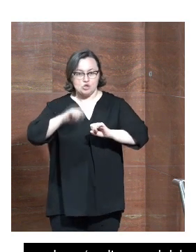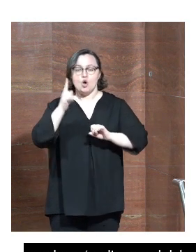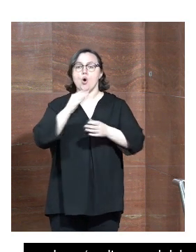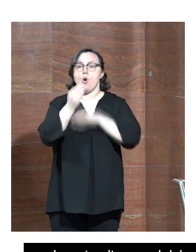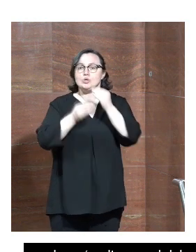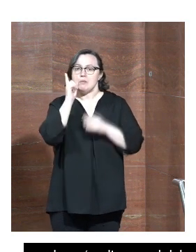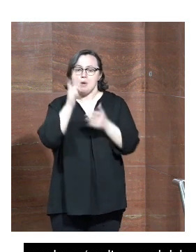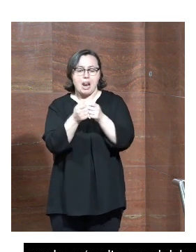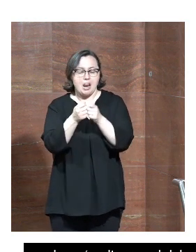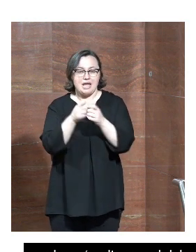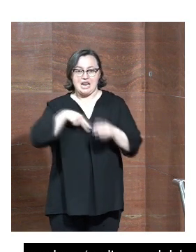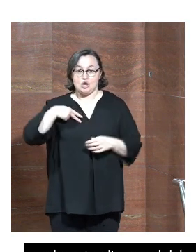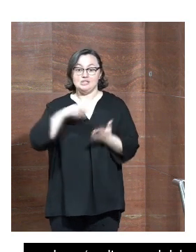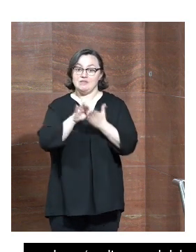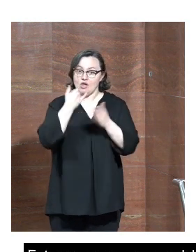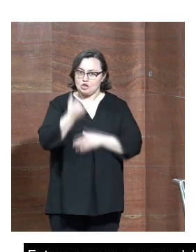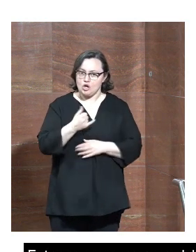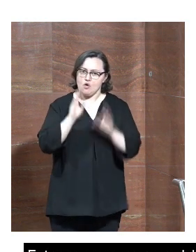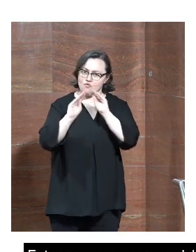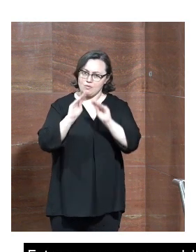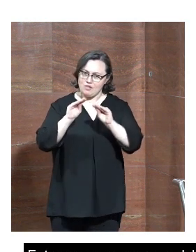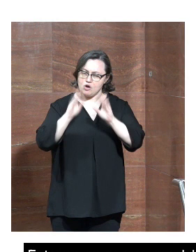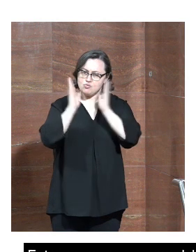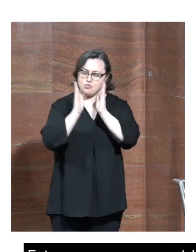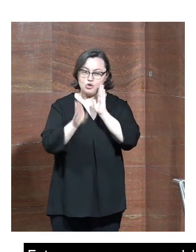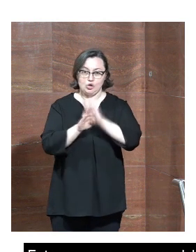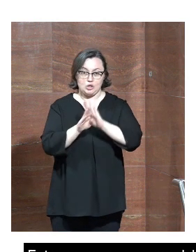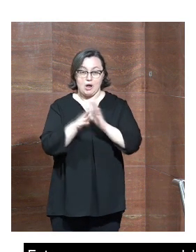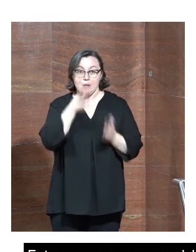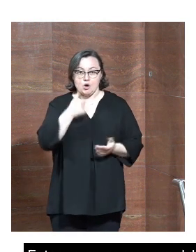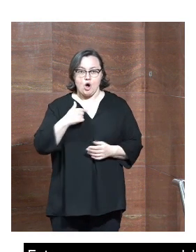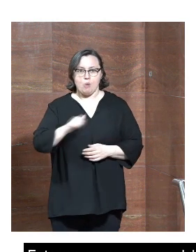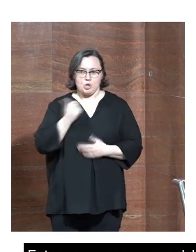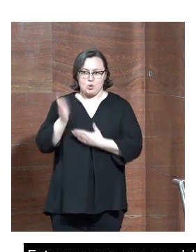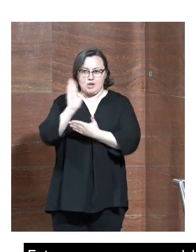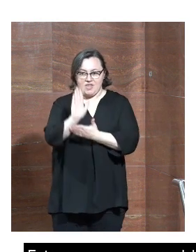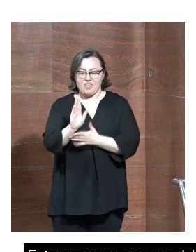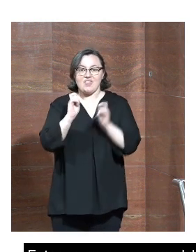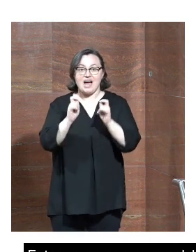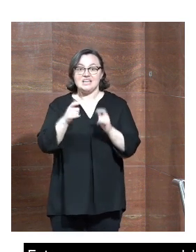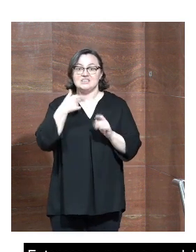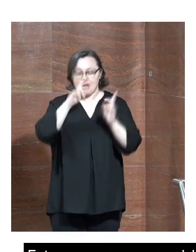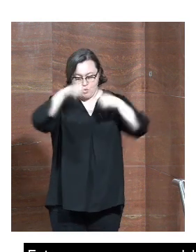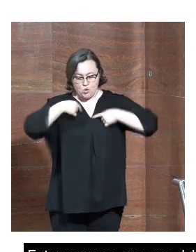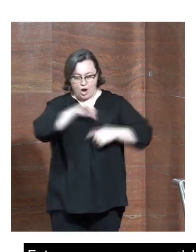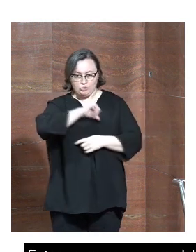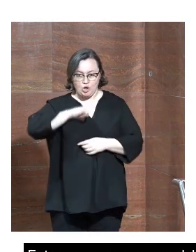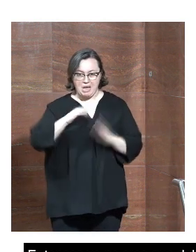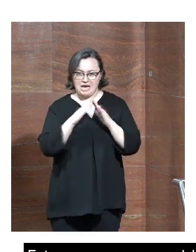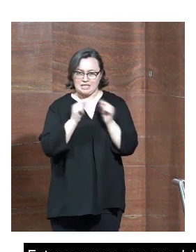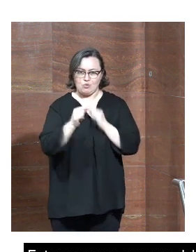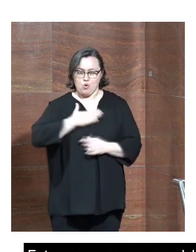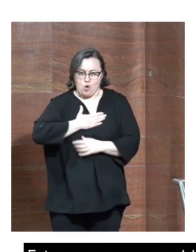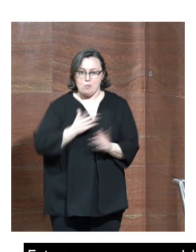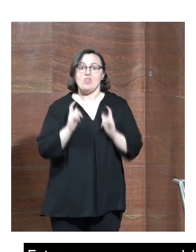la utilización del móvil en general, sino en los servicios electrónicos, porque yo pienso que no hay mejor oportunidad para darle a una persona que pueda hacerlo con autonomía desde su casa.